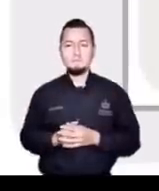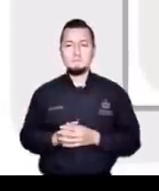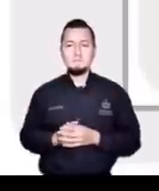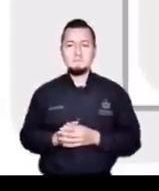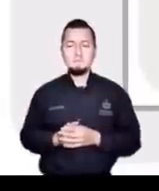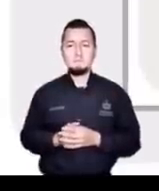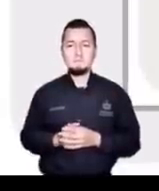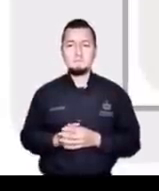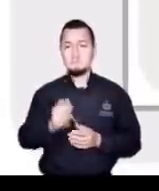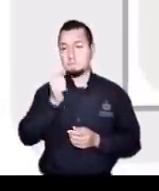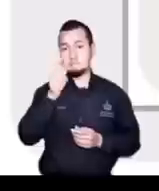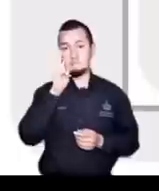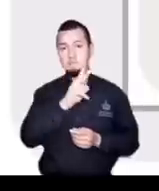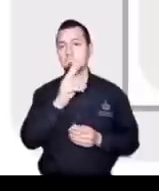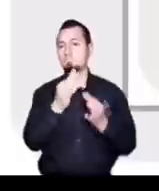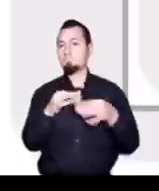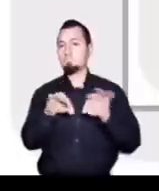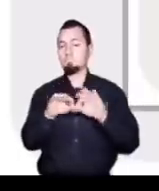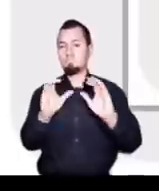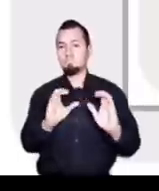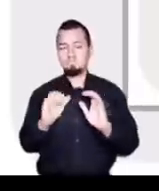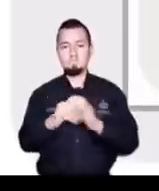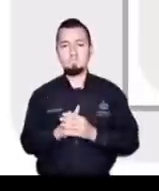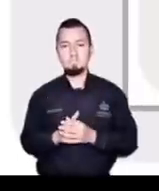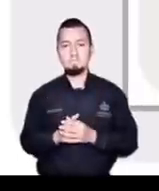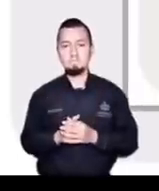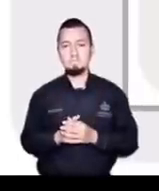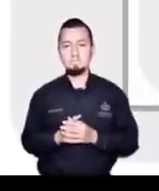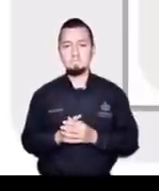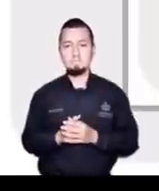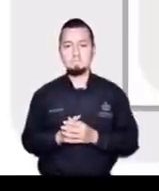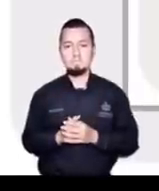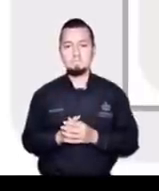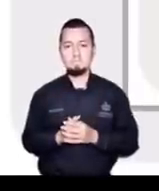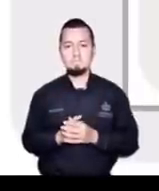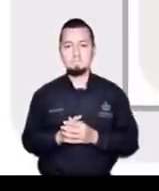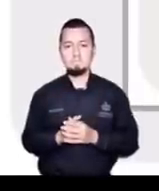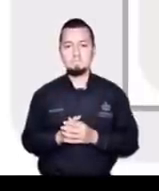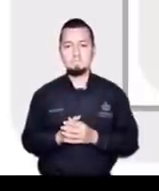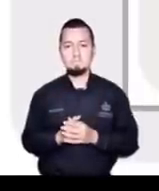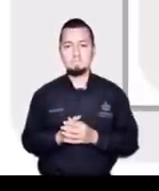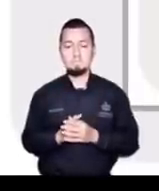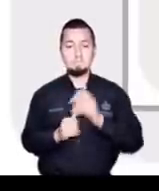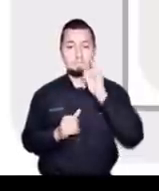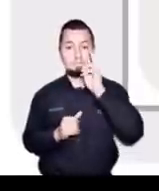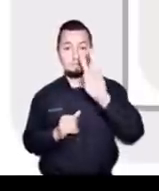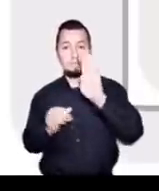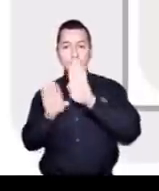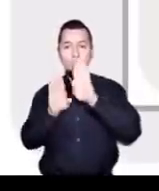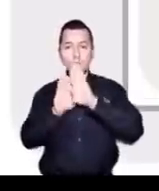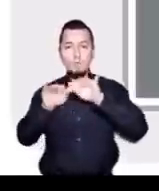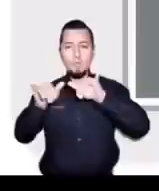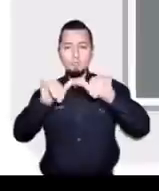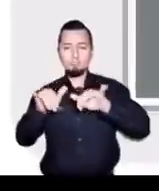Tlaquepaque y Tlacomulco. Aquí pueden ver otra vista de cómo está conceptualizado este